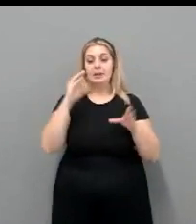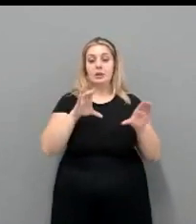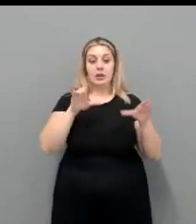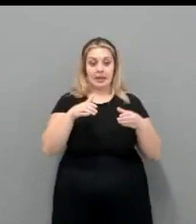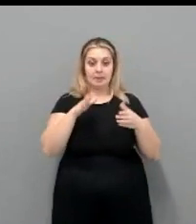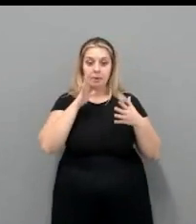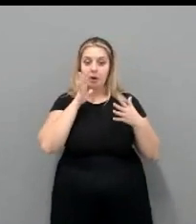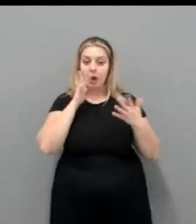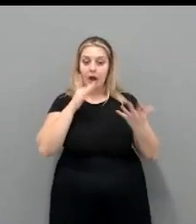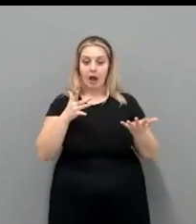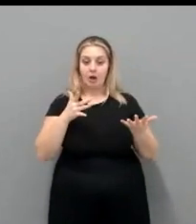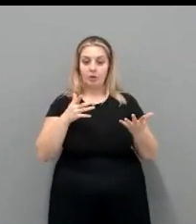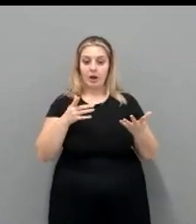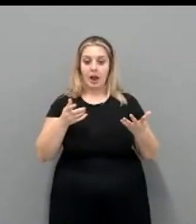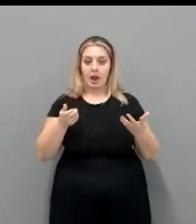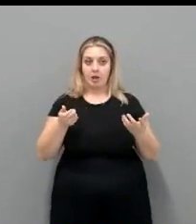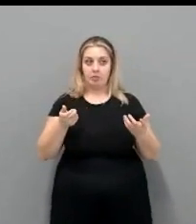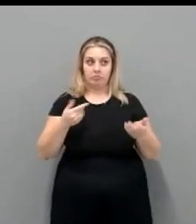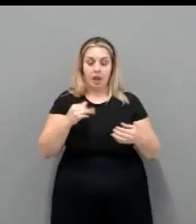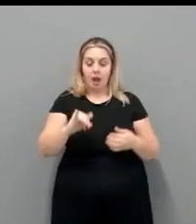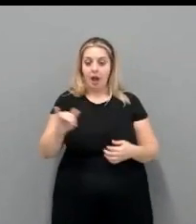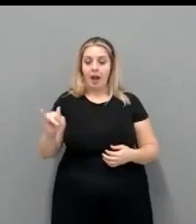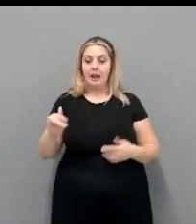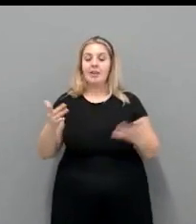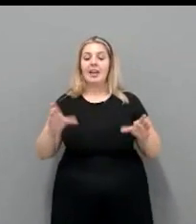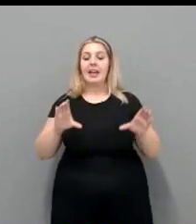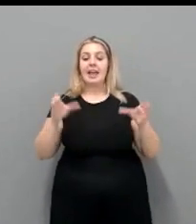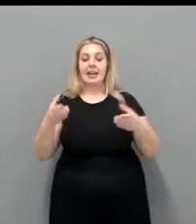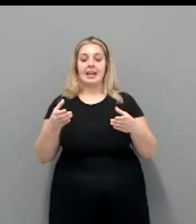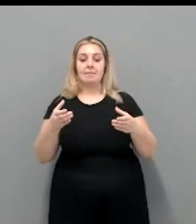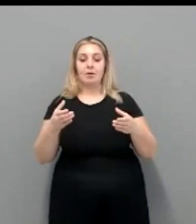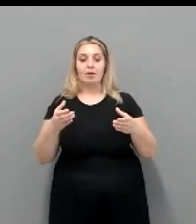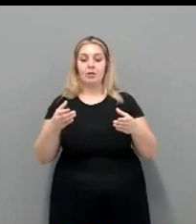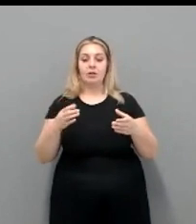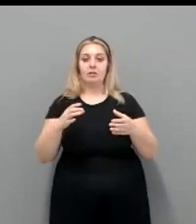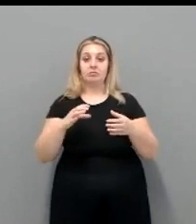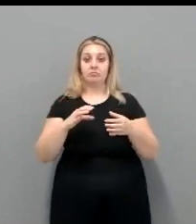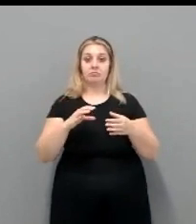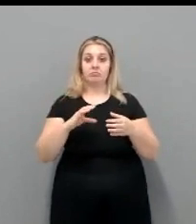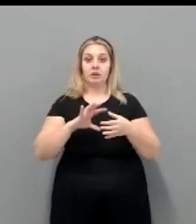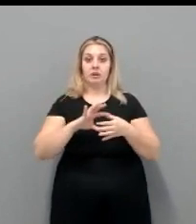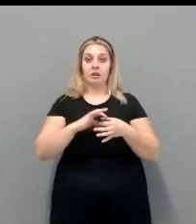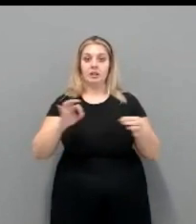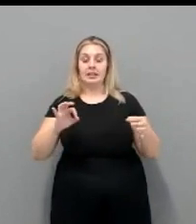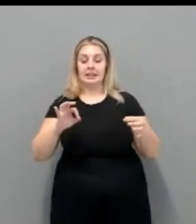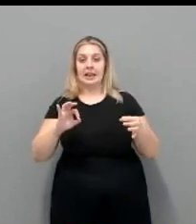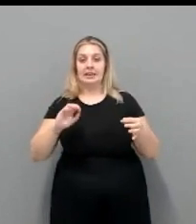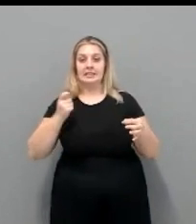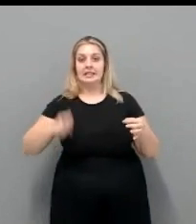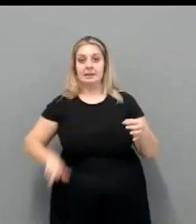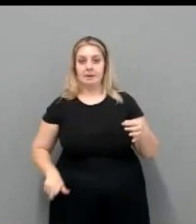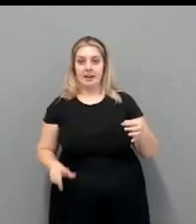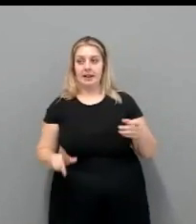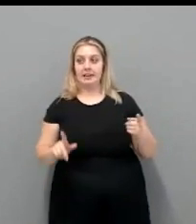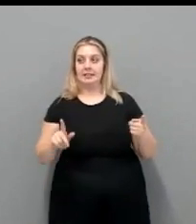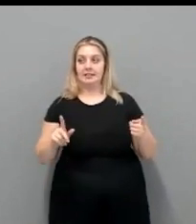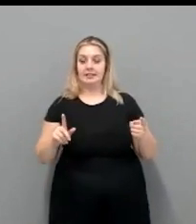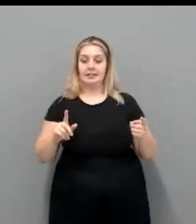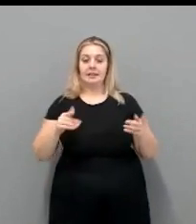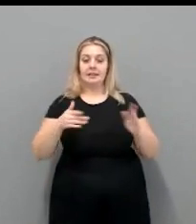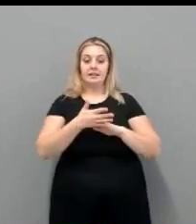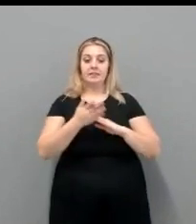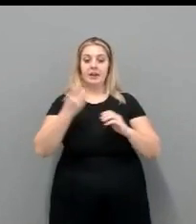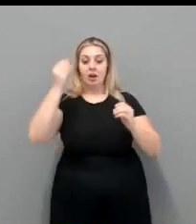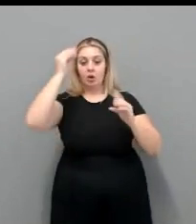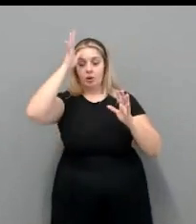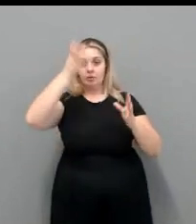actualidad realmente manejamos son los equipos transdisciplinares, es decir, equipos profesionales que transfieren conocimientos